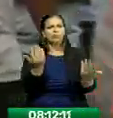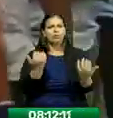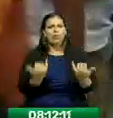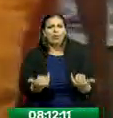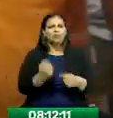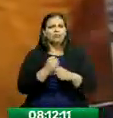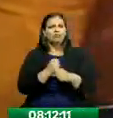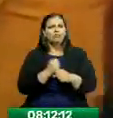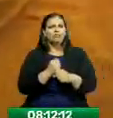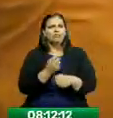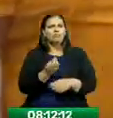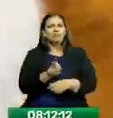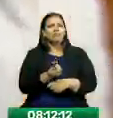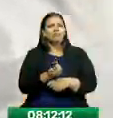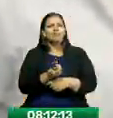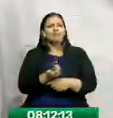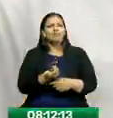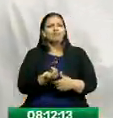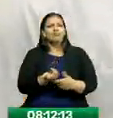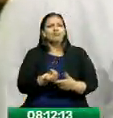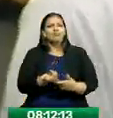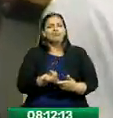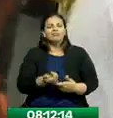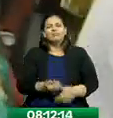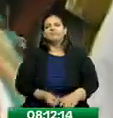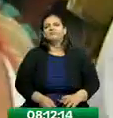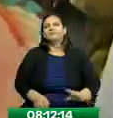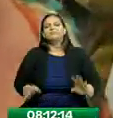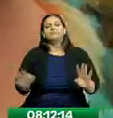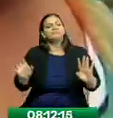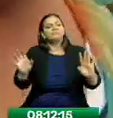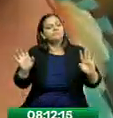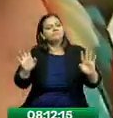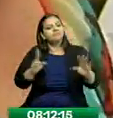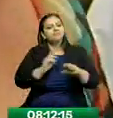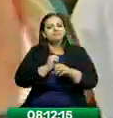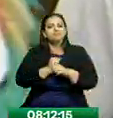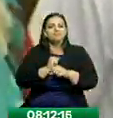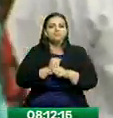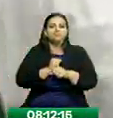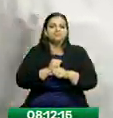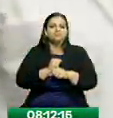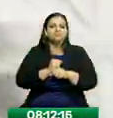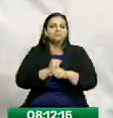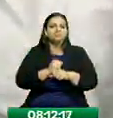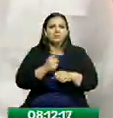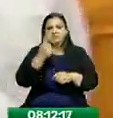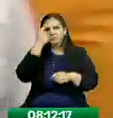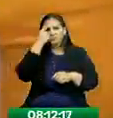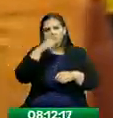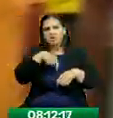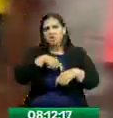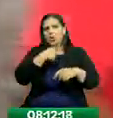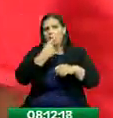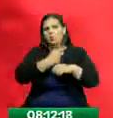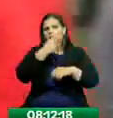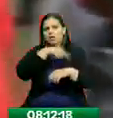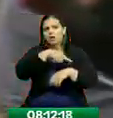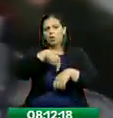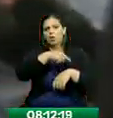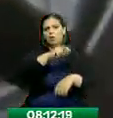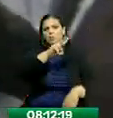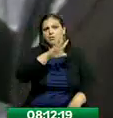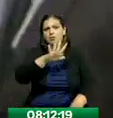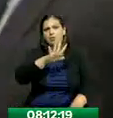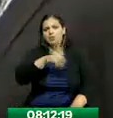suceder? Bueno, ya no hay ganancia. Ya no hay ganancia. Ahorita tengo que trabajar. Si el día tiene 24 horas, tendré que trabajar 20 horas